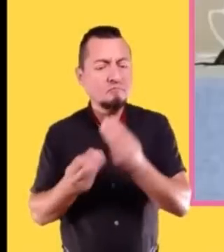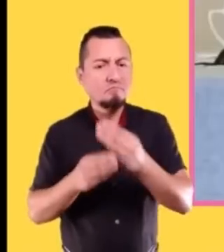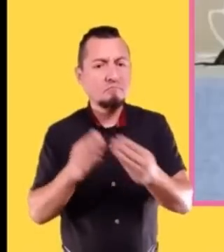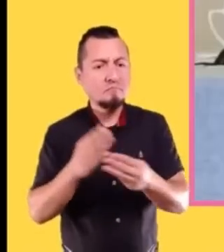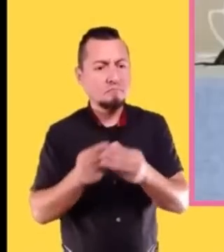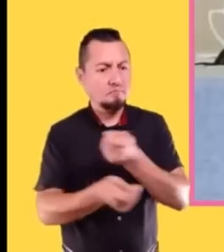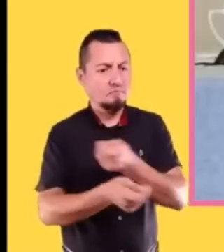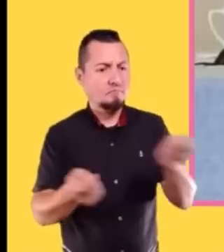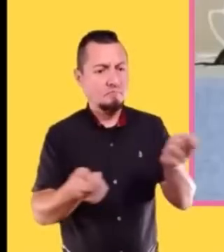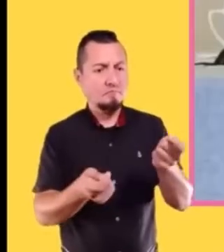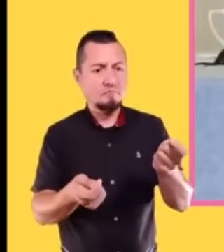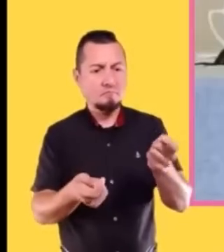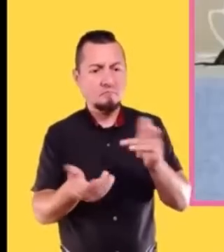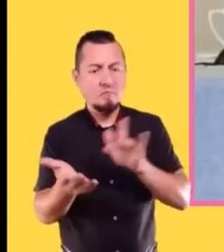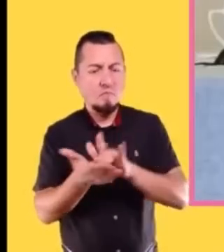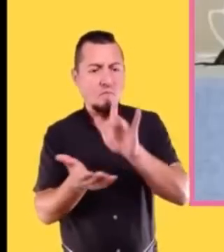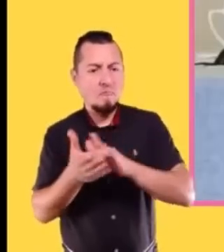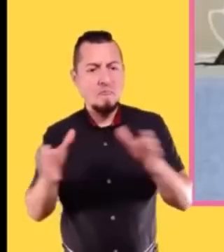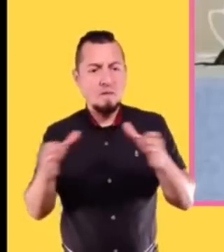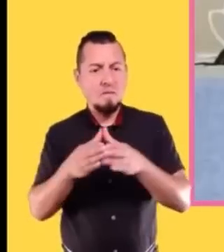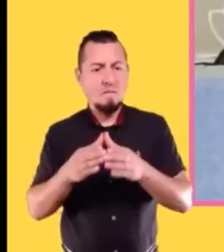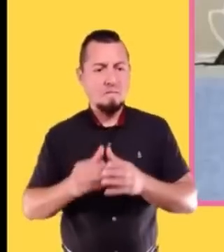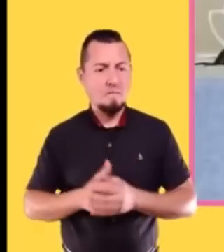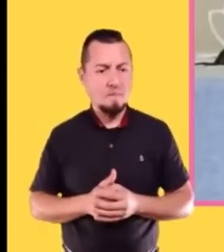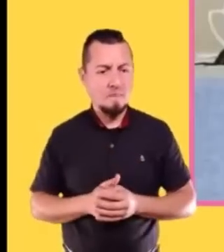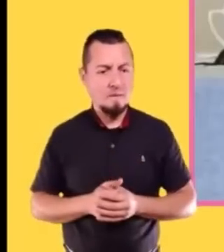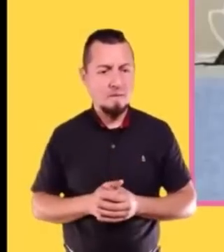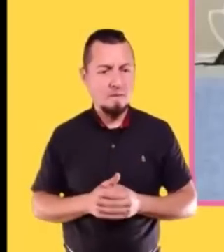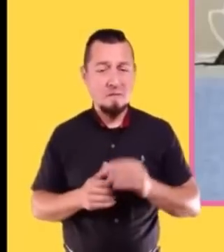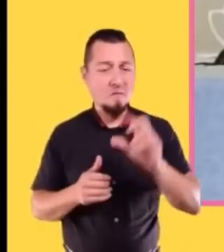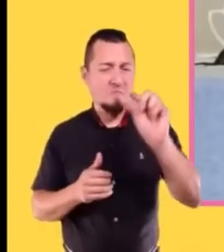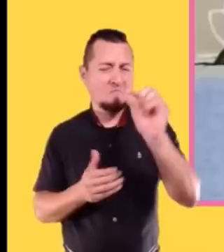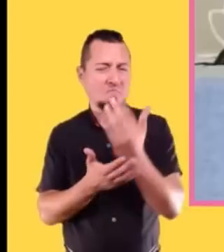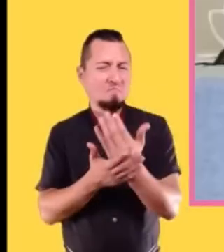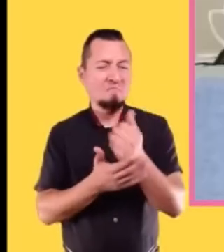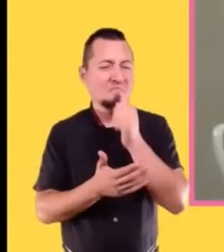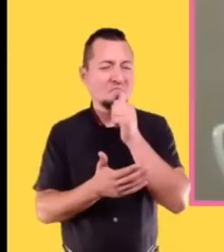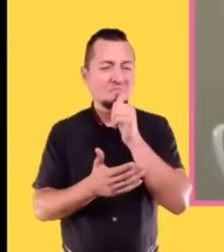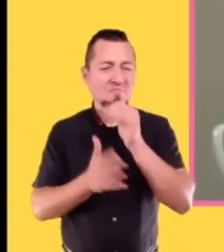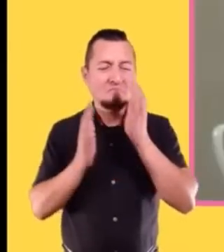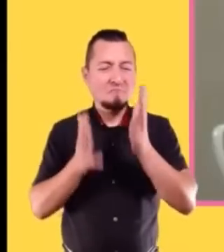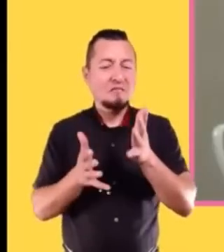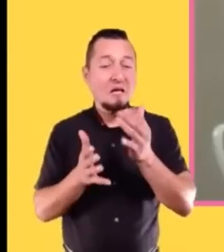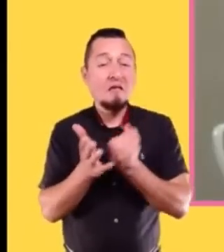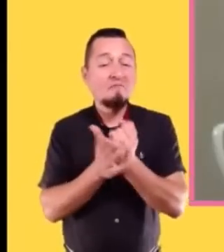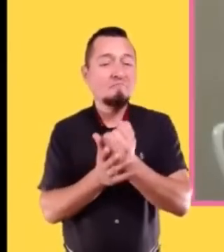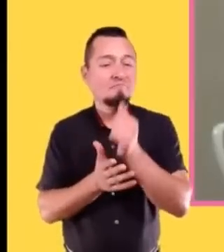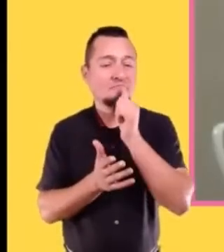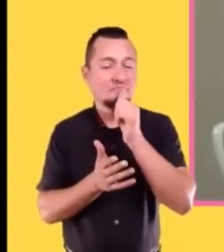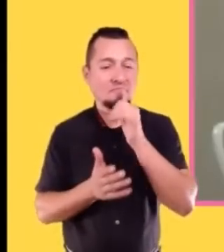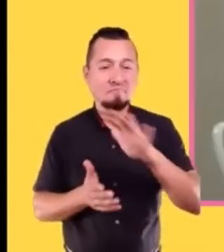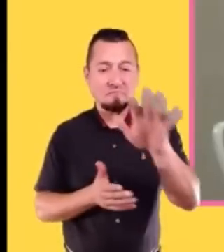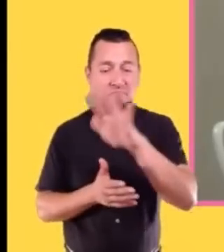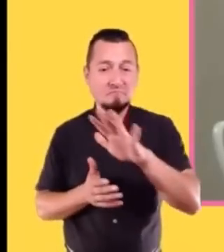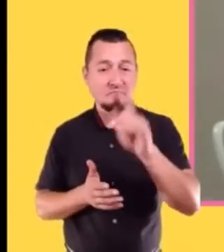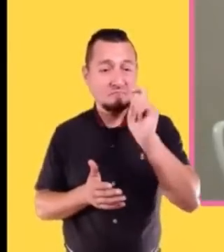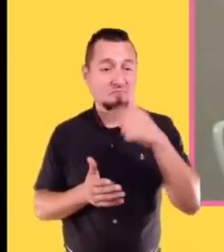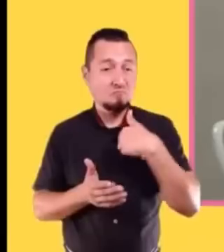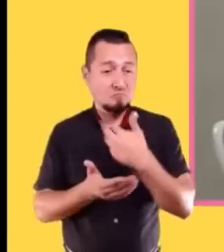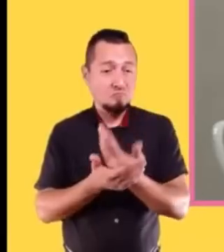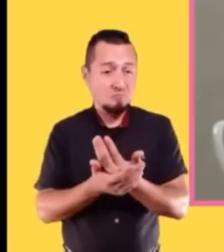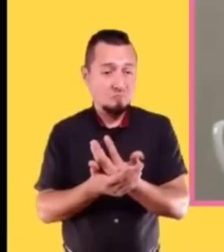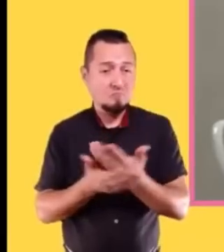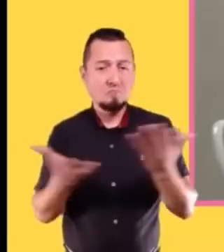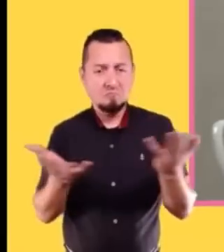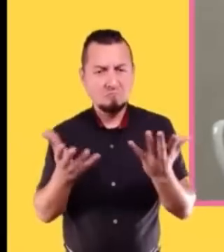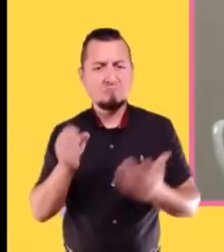apoyo la comunidad educativa? Hasta en tanto no esté la resolución no tomaríamos esa definición. Lo que decimos es, ¿tendríamos condiciones de hacerlo? Sí, sí